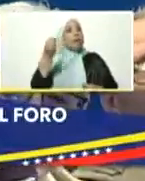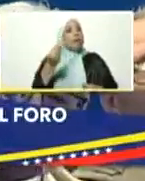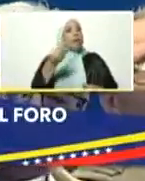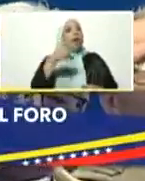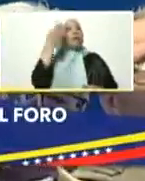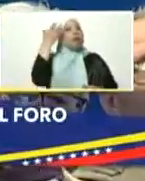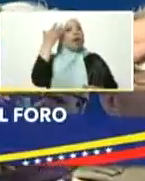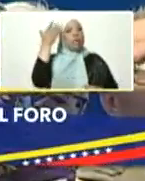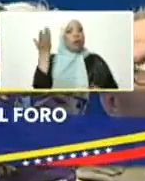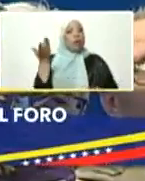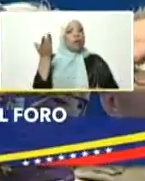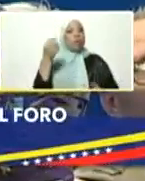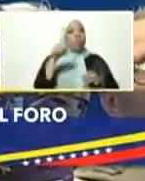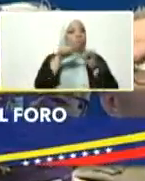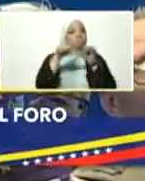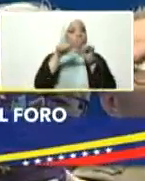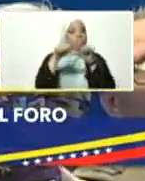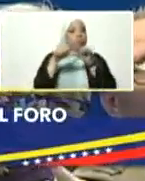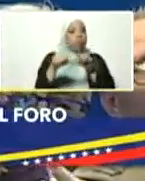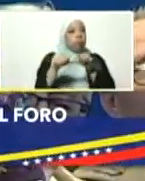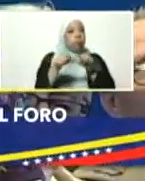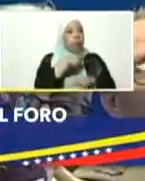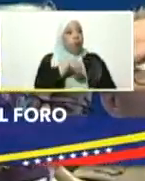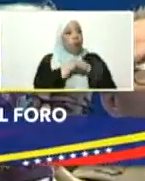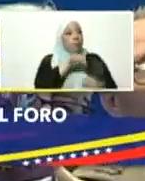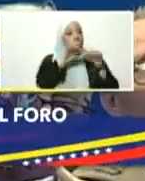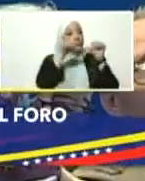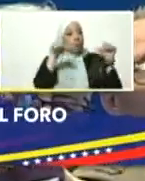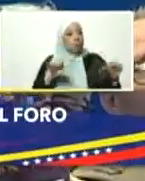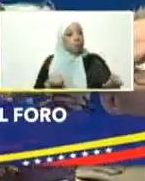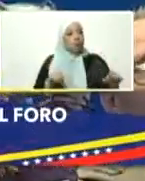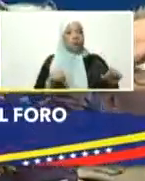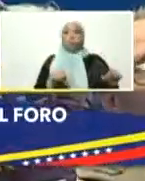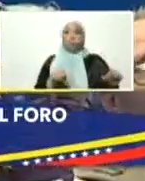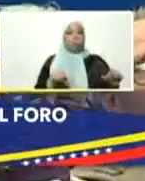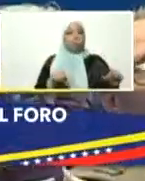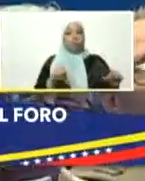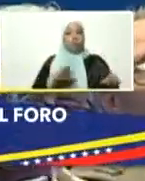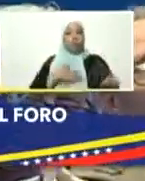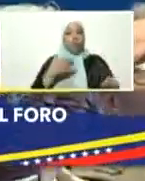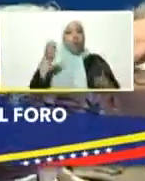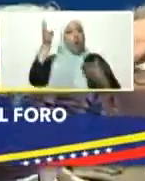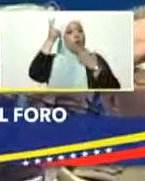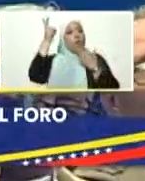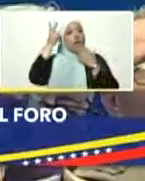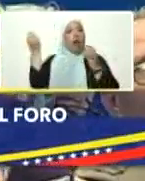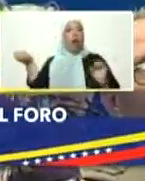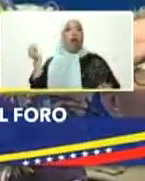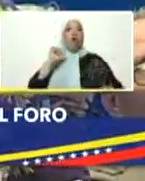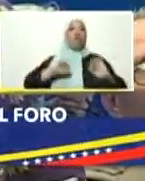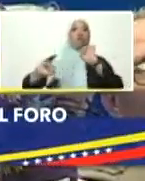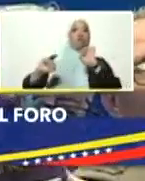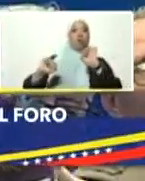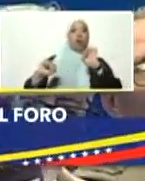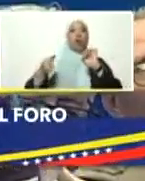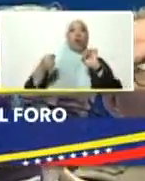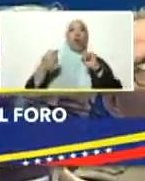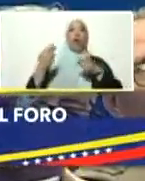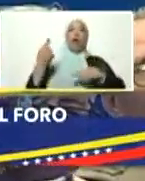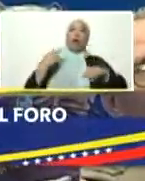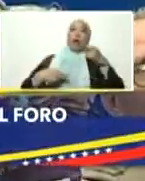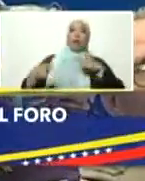dejarse llevar por un modelo depredador y mantener esa relación armónica de los seres